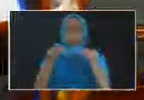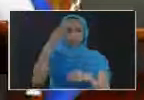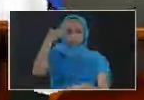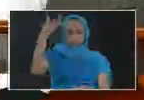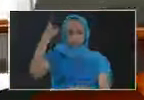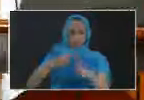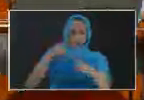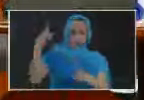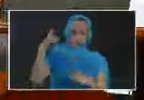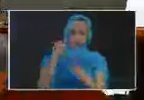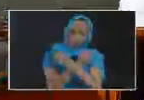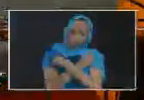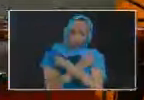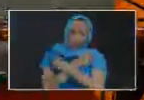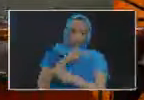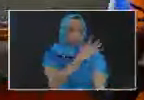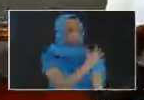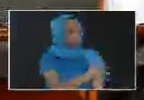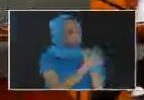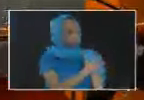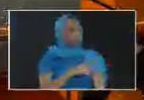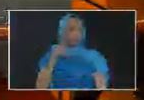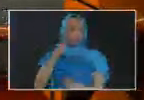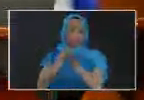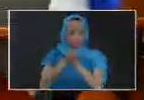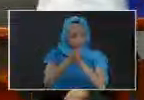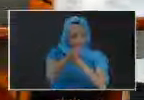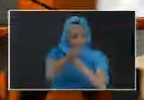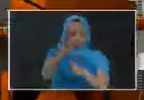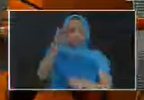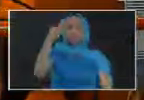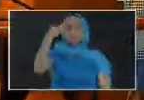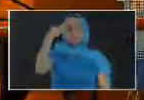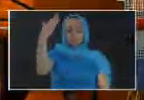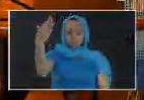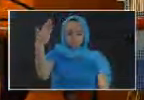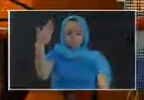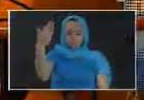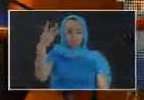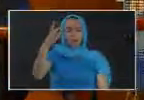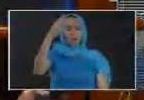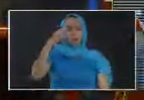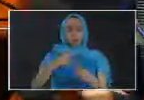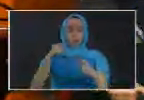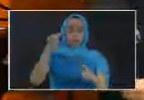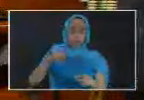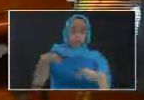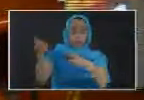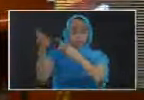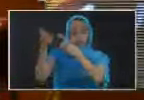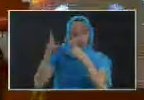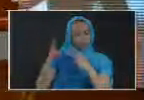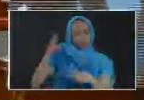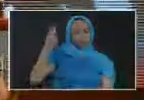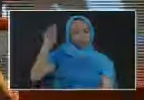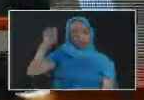misericordia, por tu fidelidad. Padre, te doy gracias por este regalo, por esta